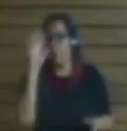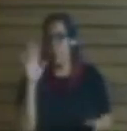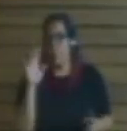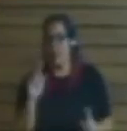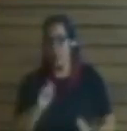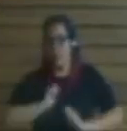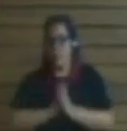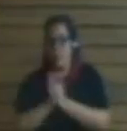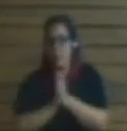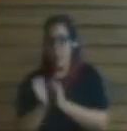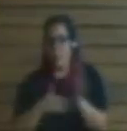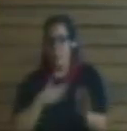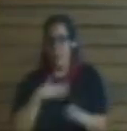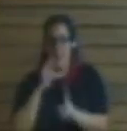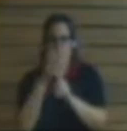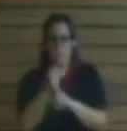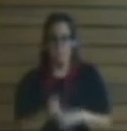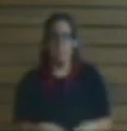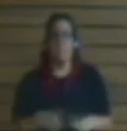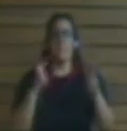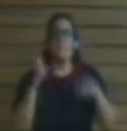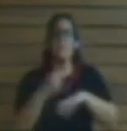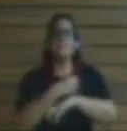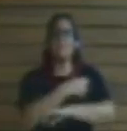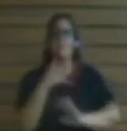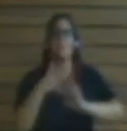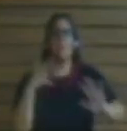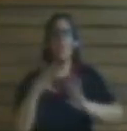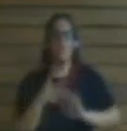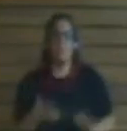motiva. ¿Tren de alta velocidad? Bueno, pues en fin, no le...